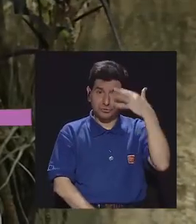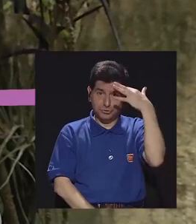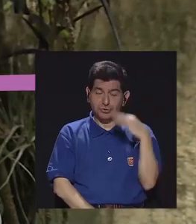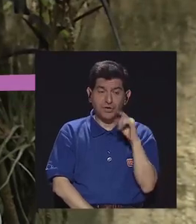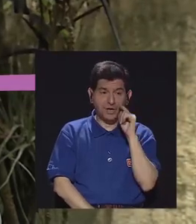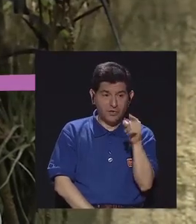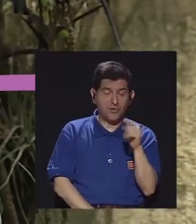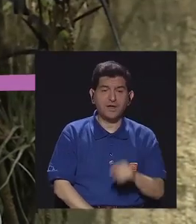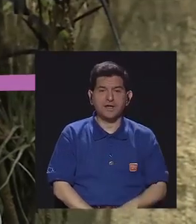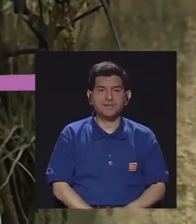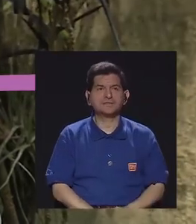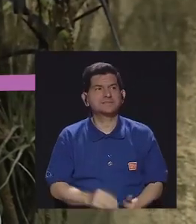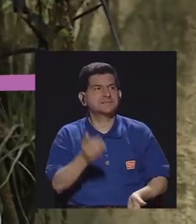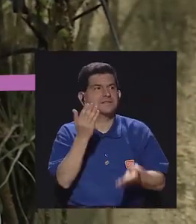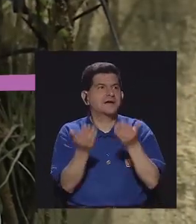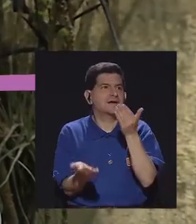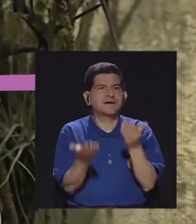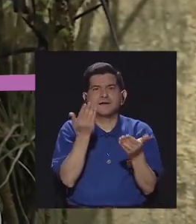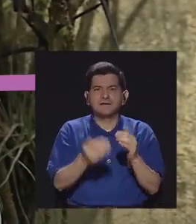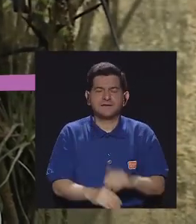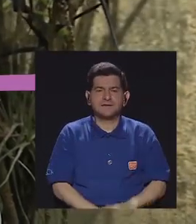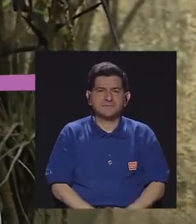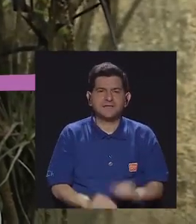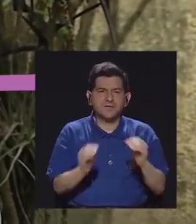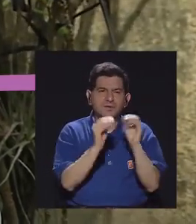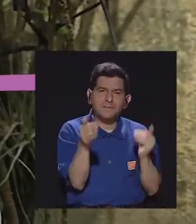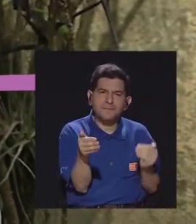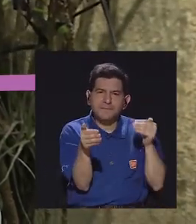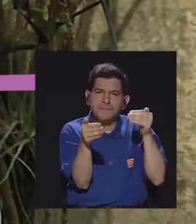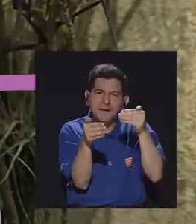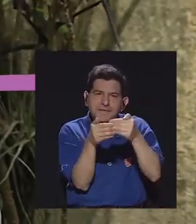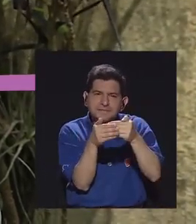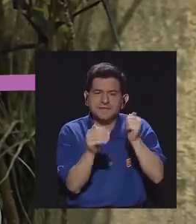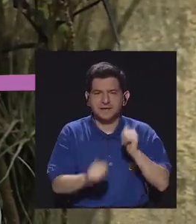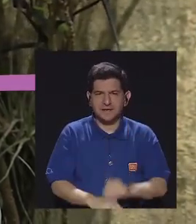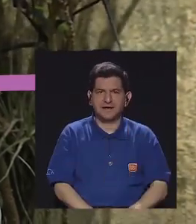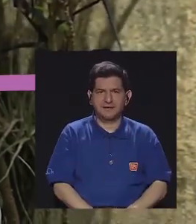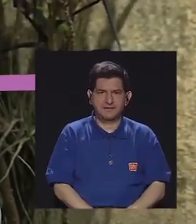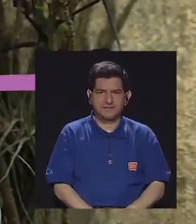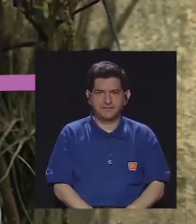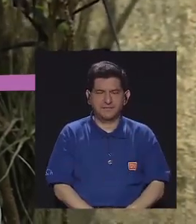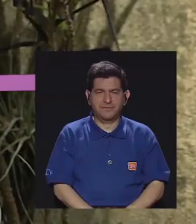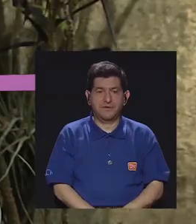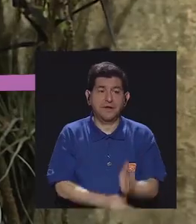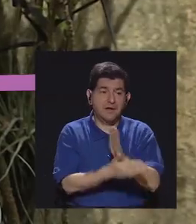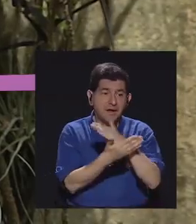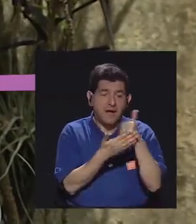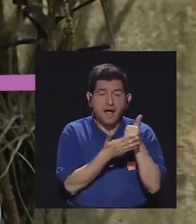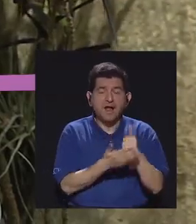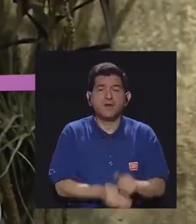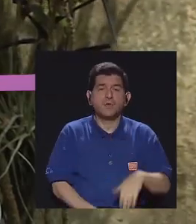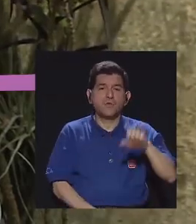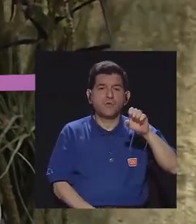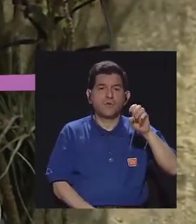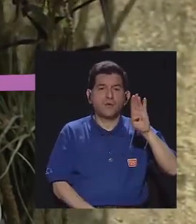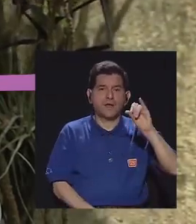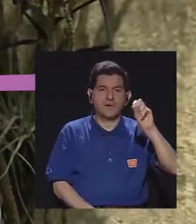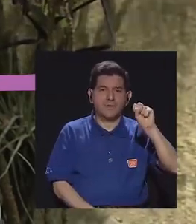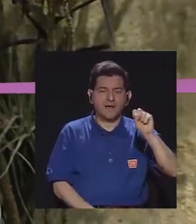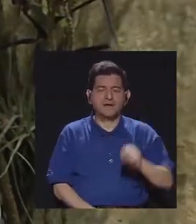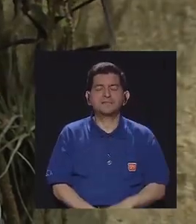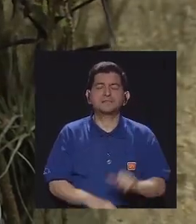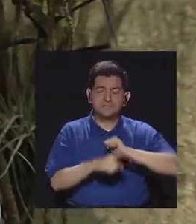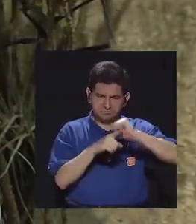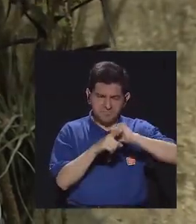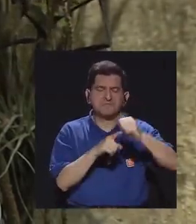que esa es como la fuente más, más cercana, inmediata, ¿verdad?, más uh-huh. inmediata. Algunos se van y se están capacitados